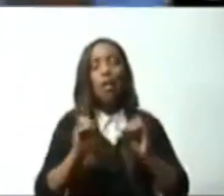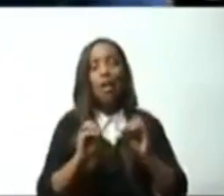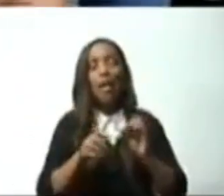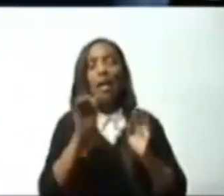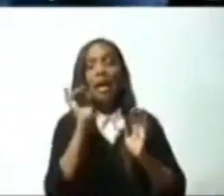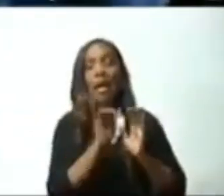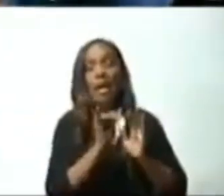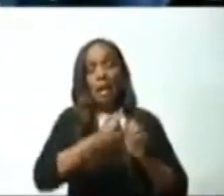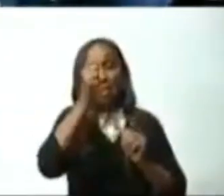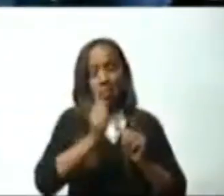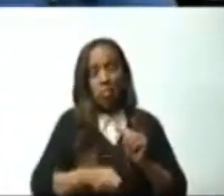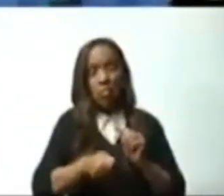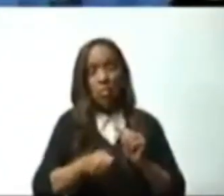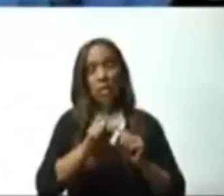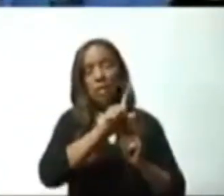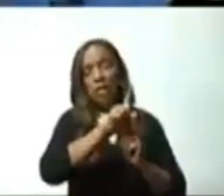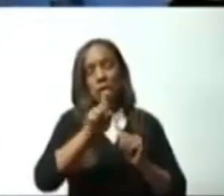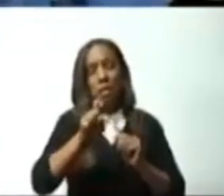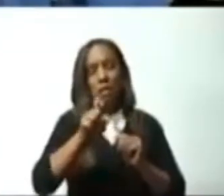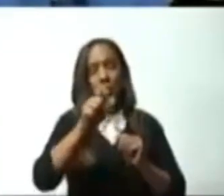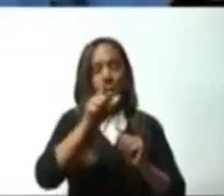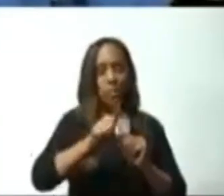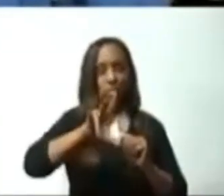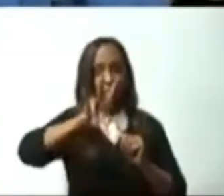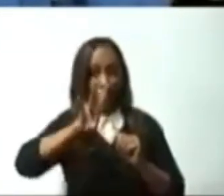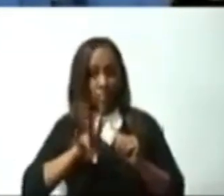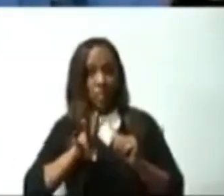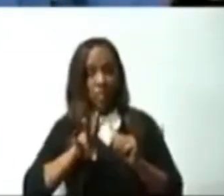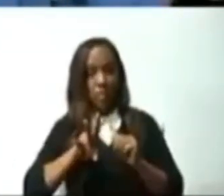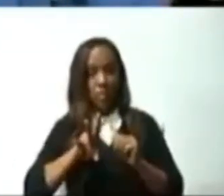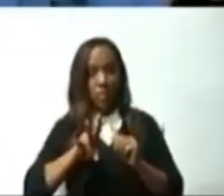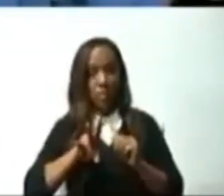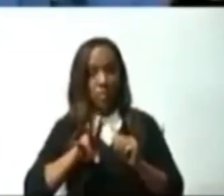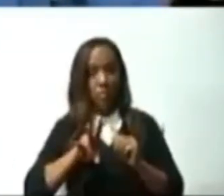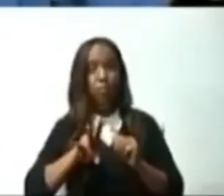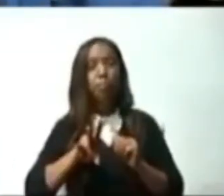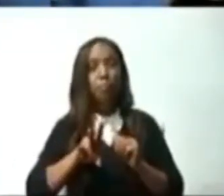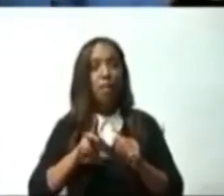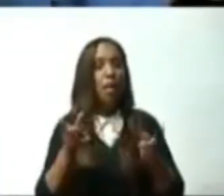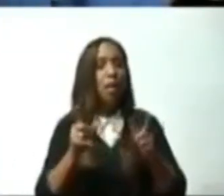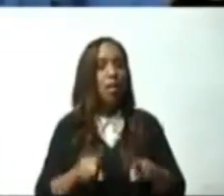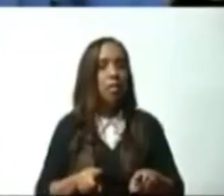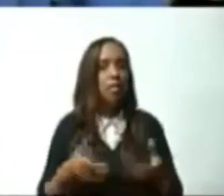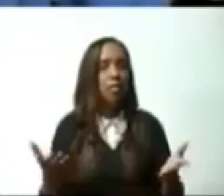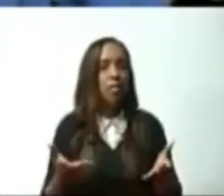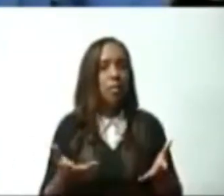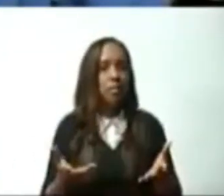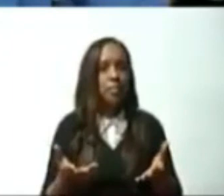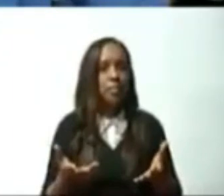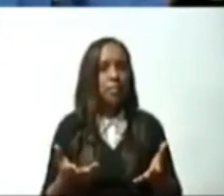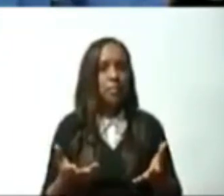honorables letrados de estas instituciones, de las cuatro grandes, han dicho que mes por